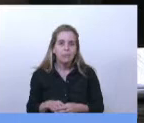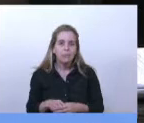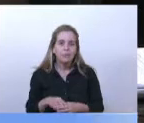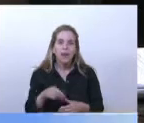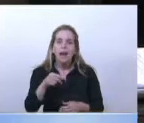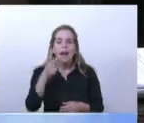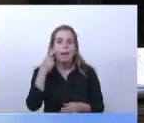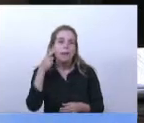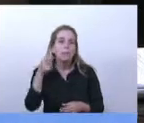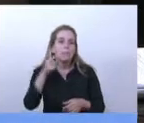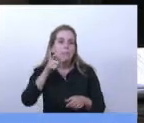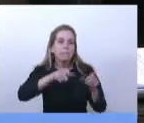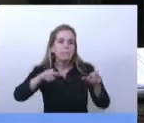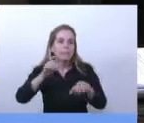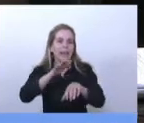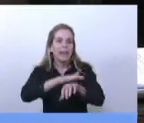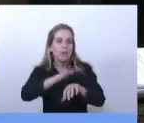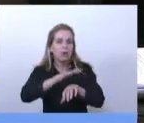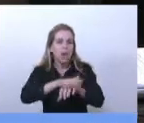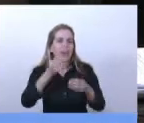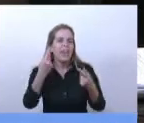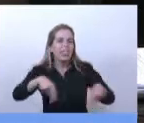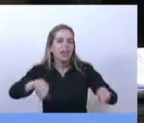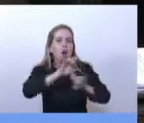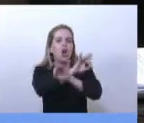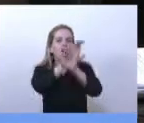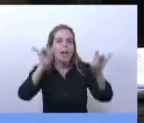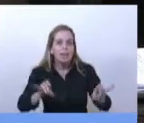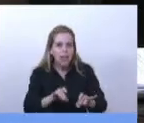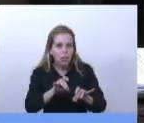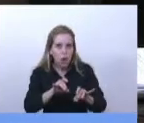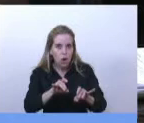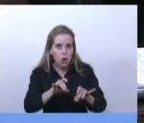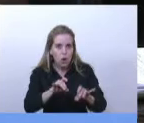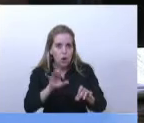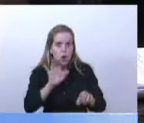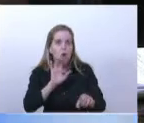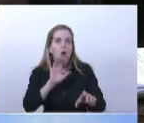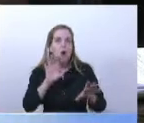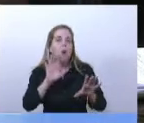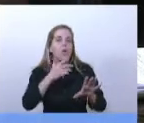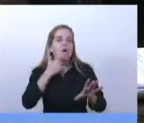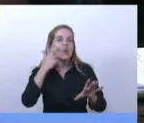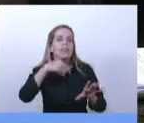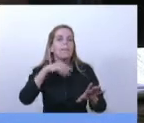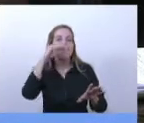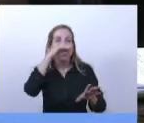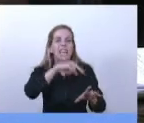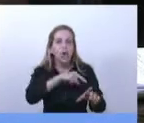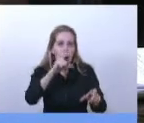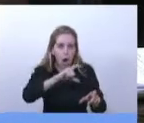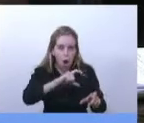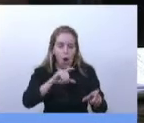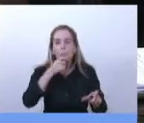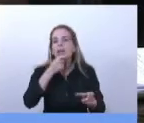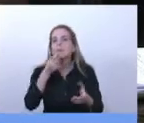responsables de la contaminación o de las emisiones de carbono como podría ser el impuesto al dióxido de